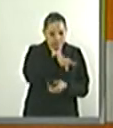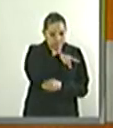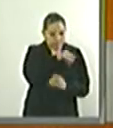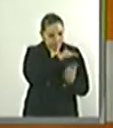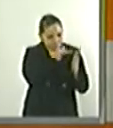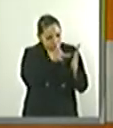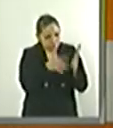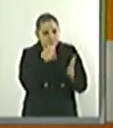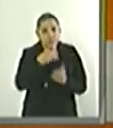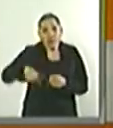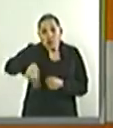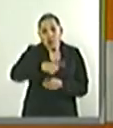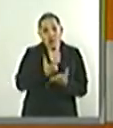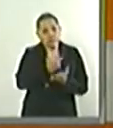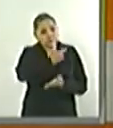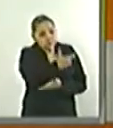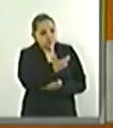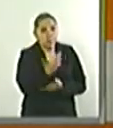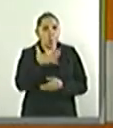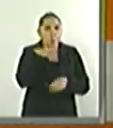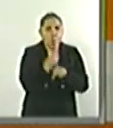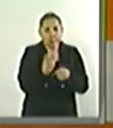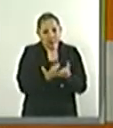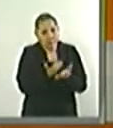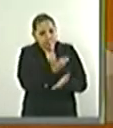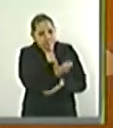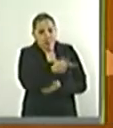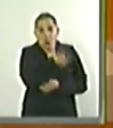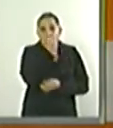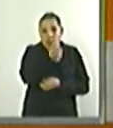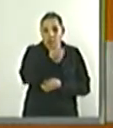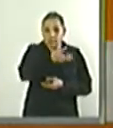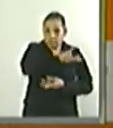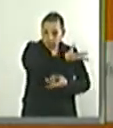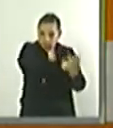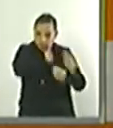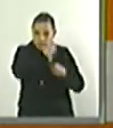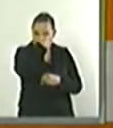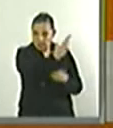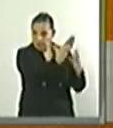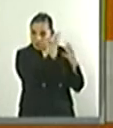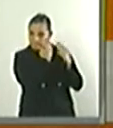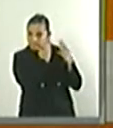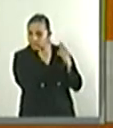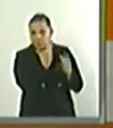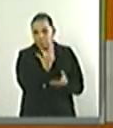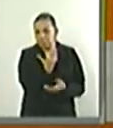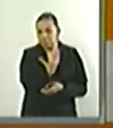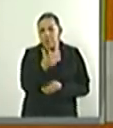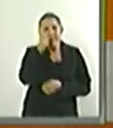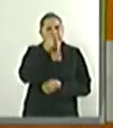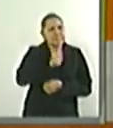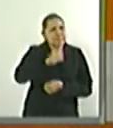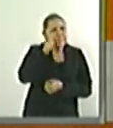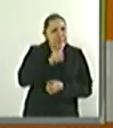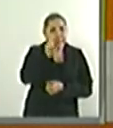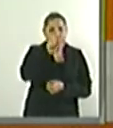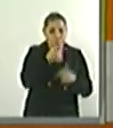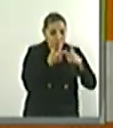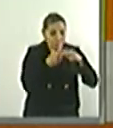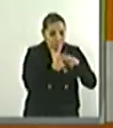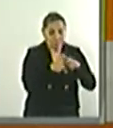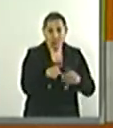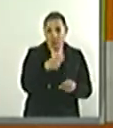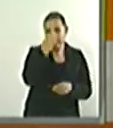no son contraprestación es en la práctica todos los años en el momento de abrir los periodos de inscripción